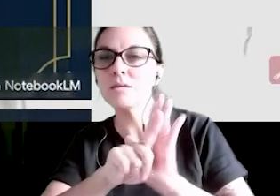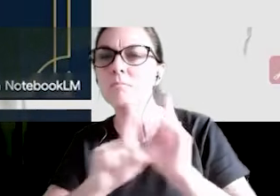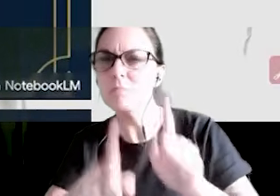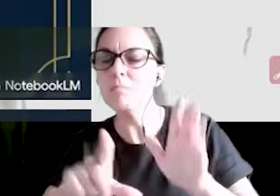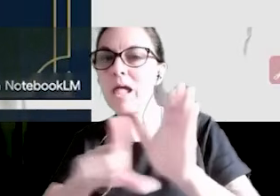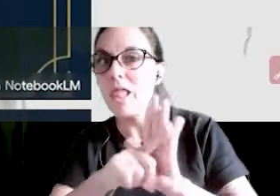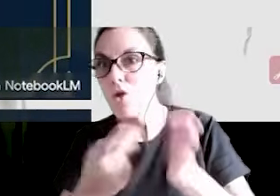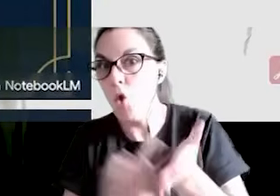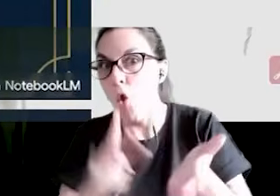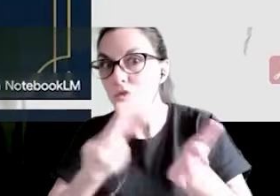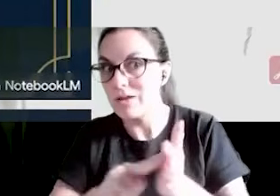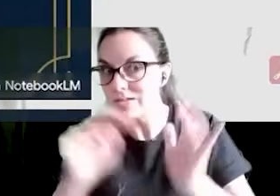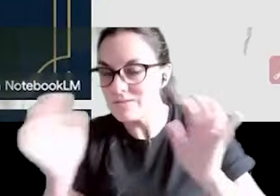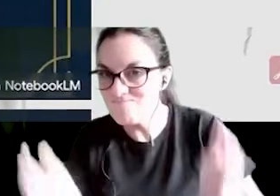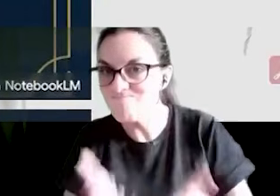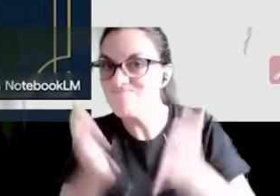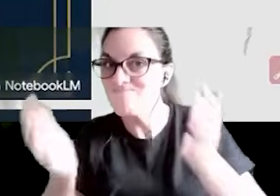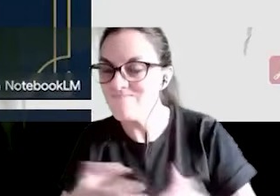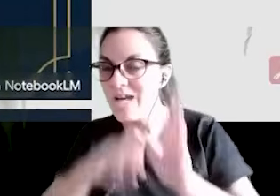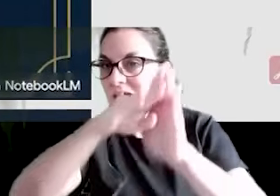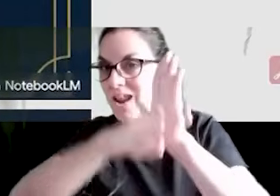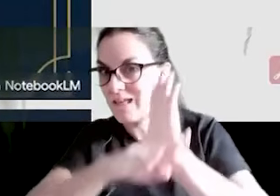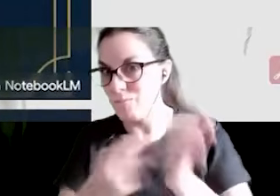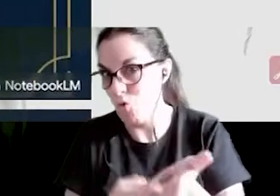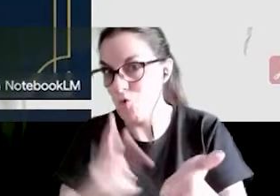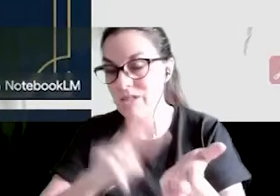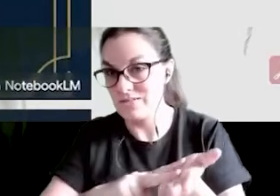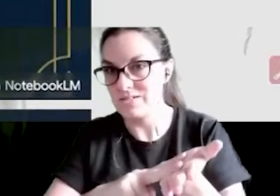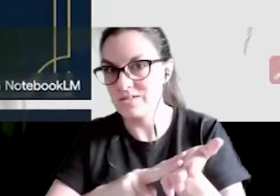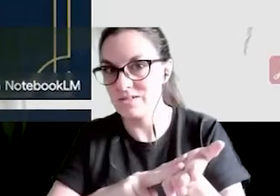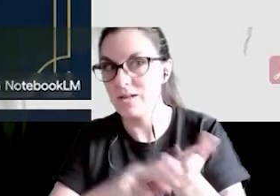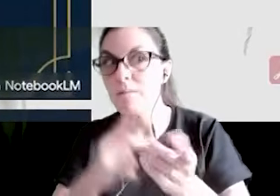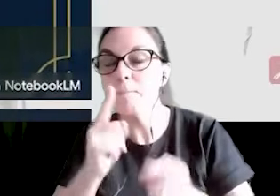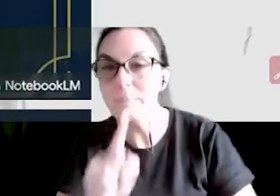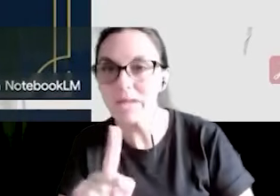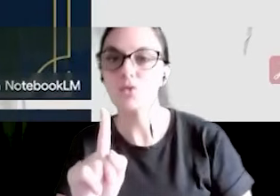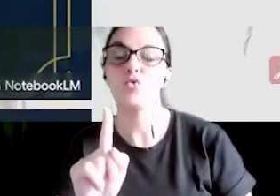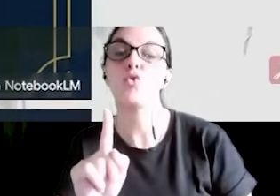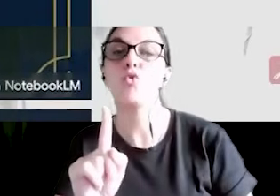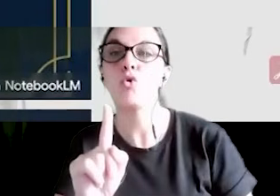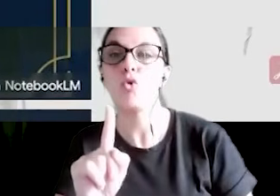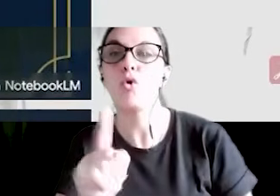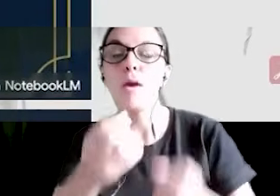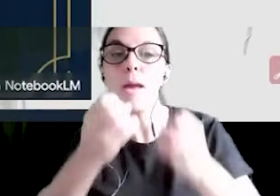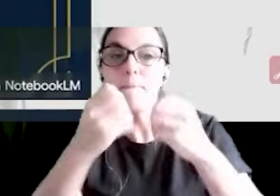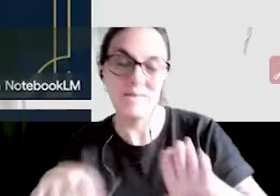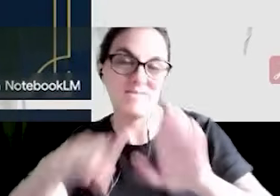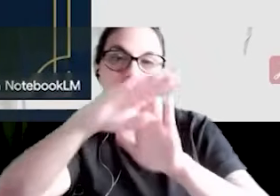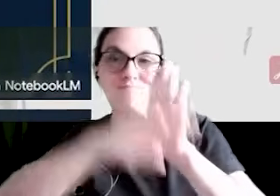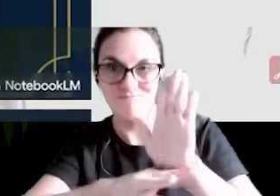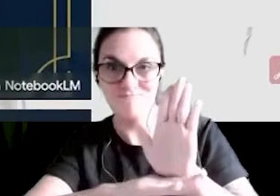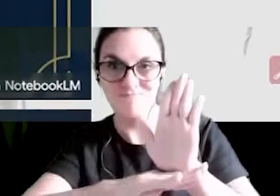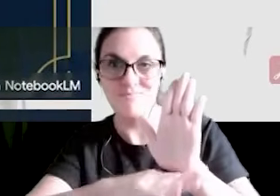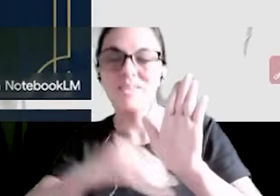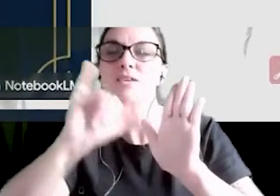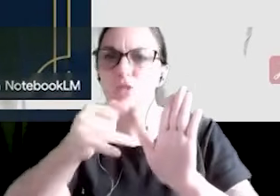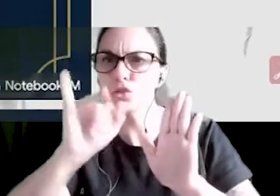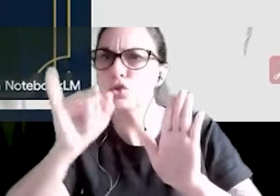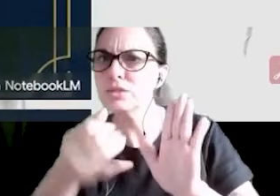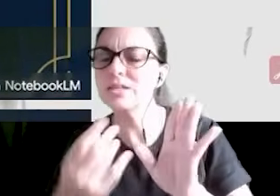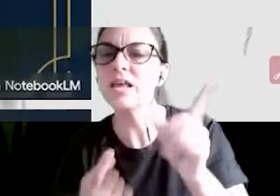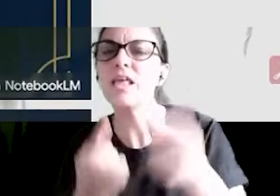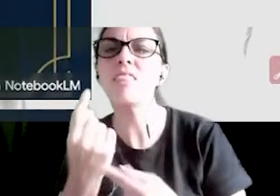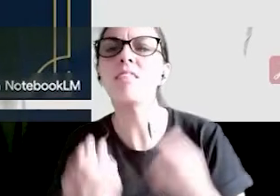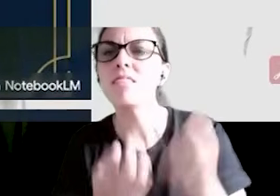revitaliza este régimen, aparece esta condición de que tengan que sí o sí los contribuyentes